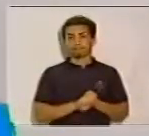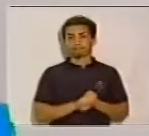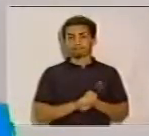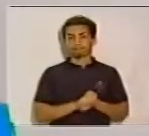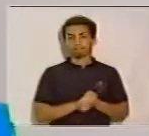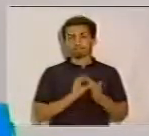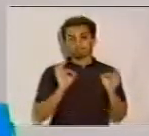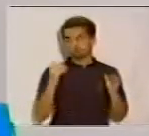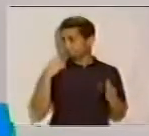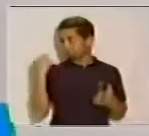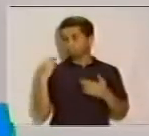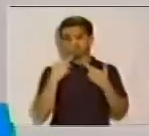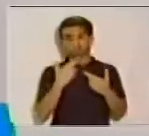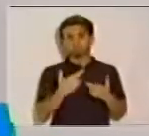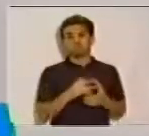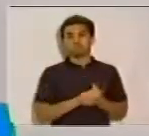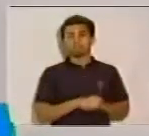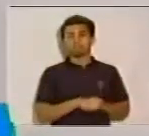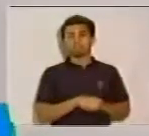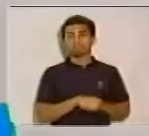Y ahí está mi resultado.